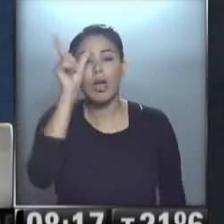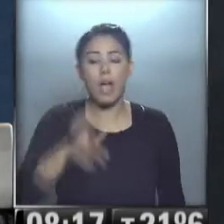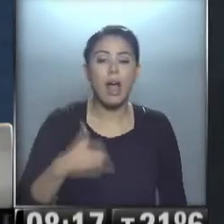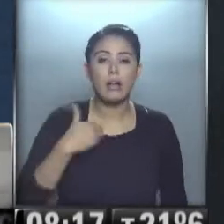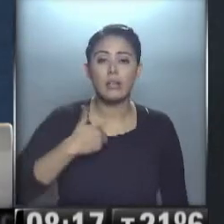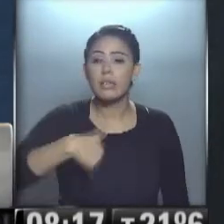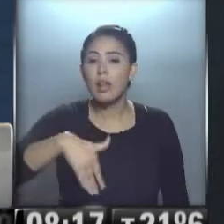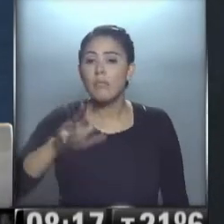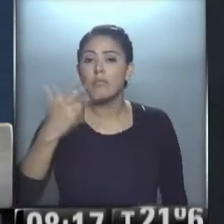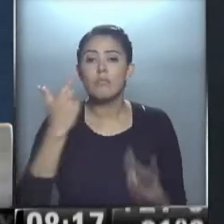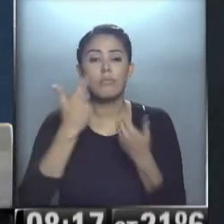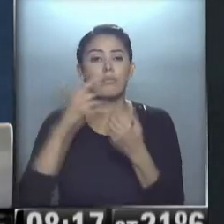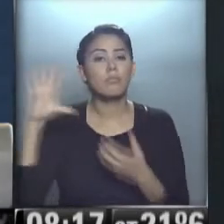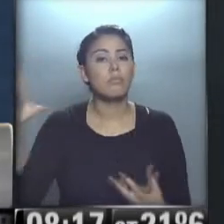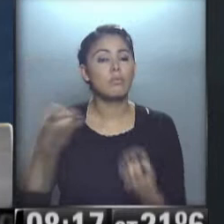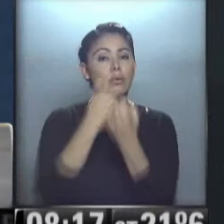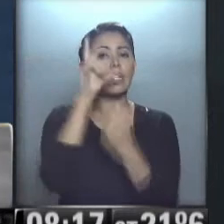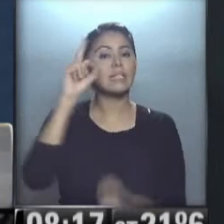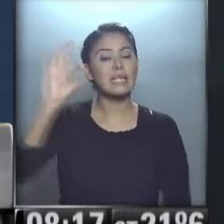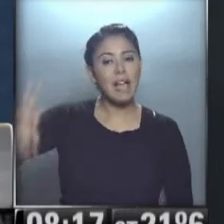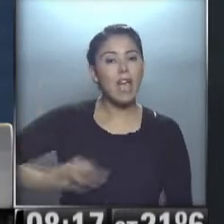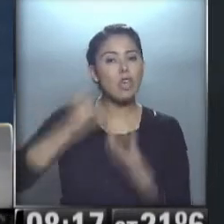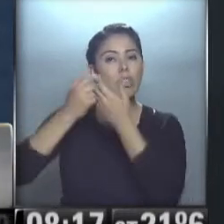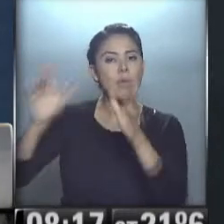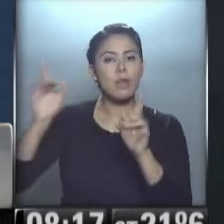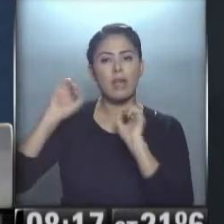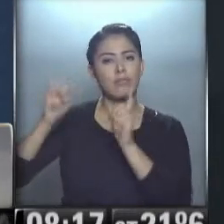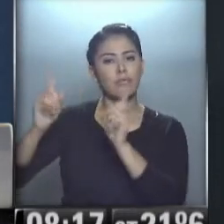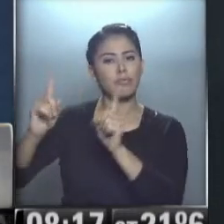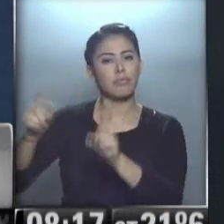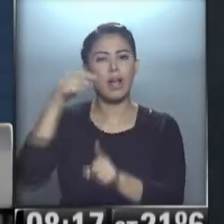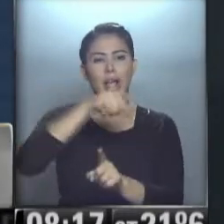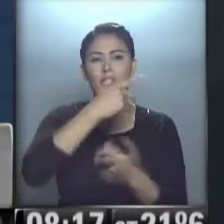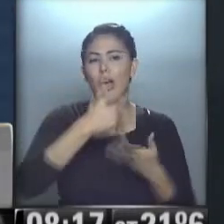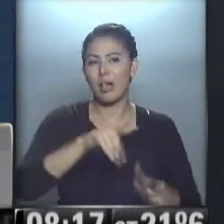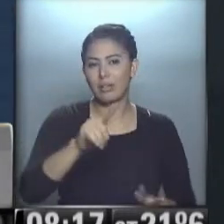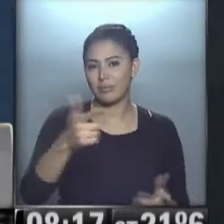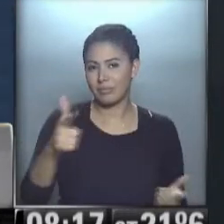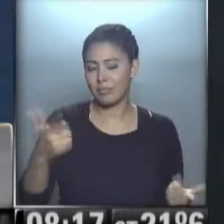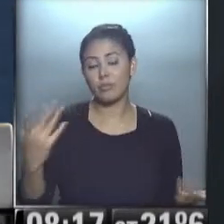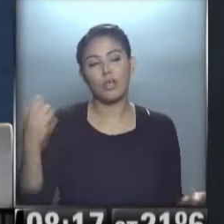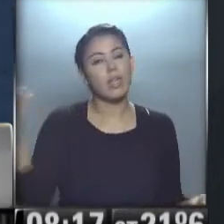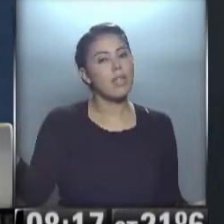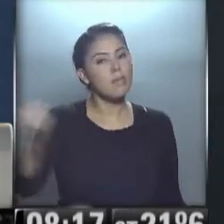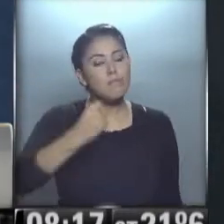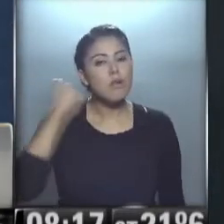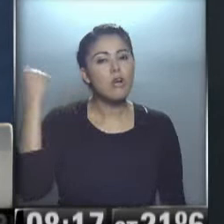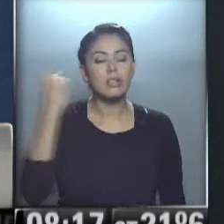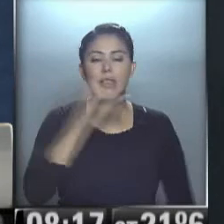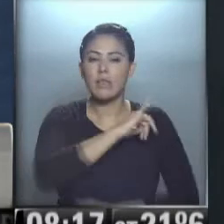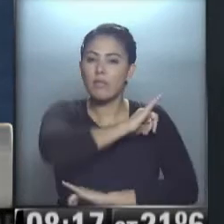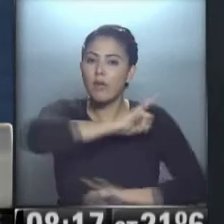Argentina 30 años de democracia ininterrumpida. Por eso es muy importante ratificar el liderazgo